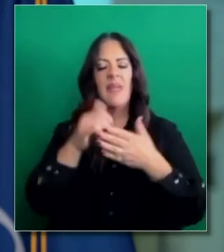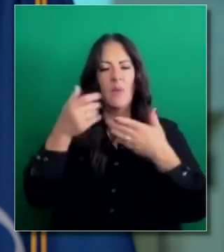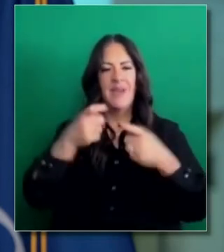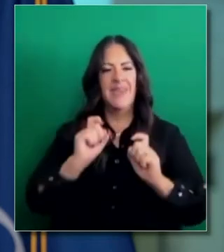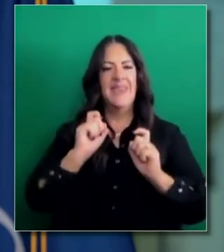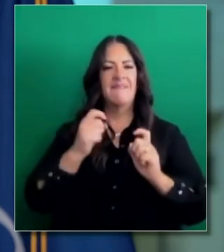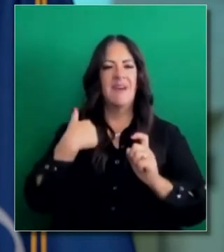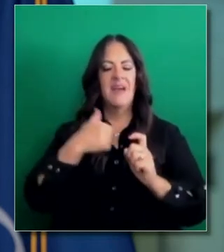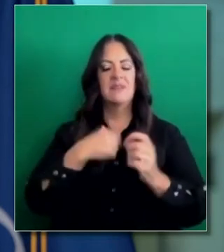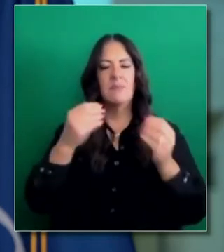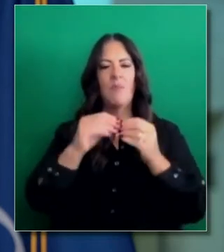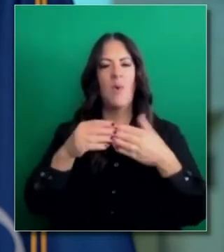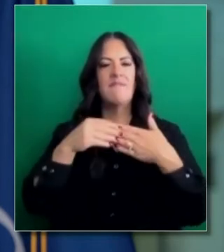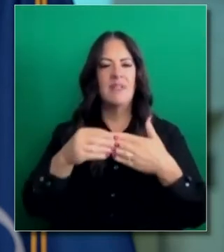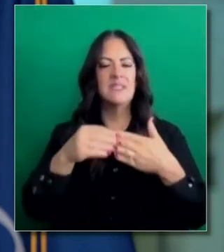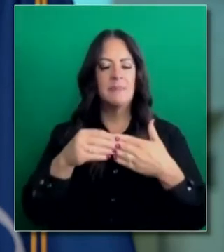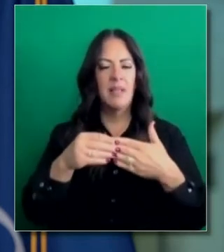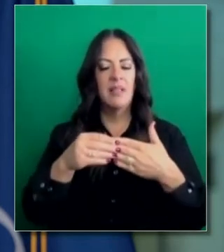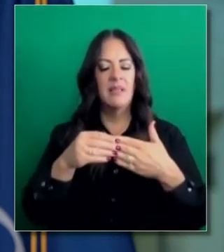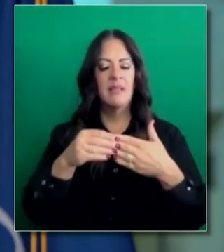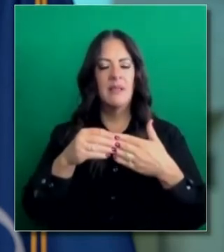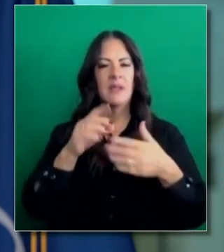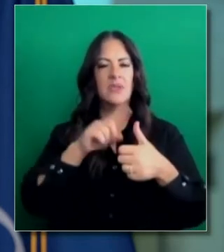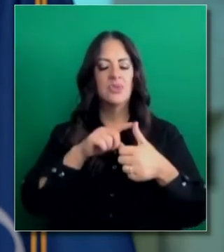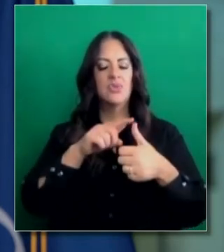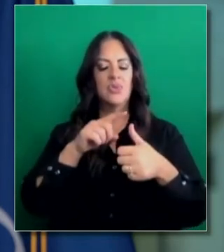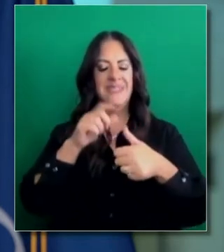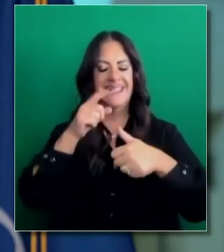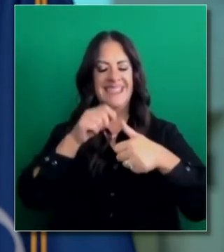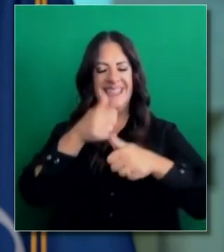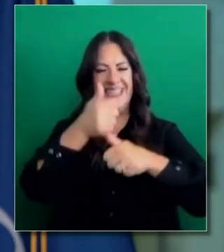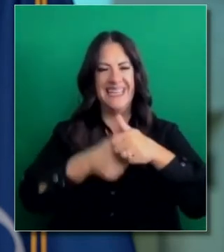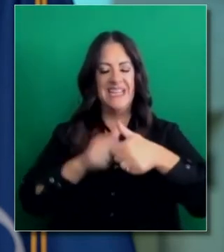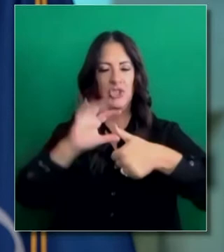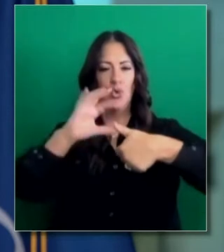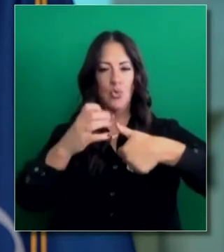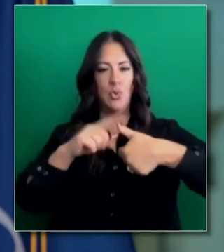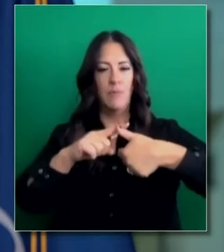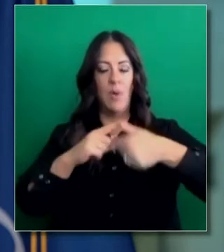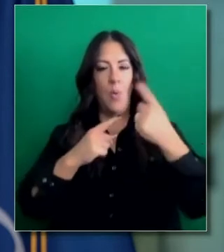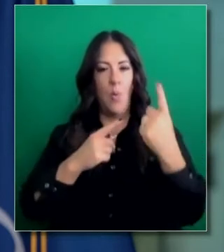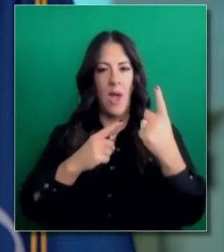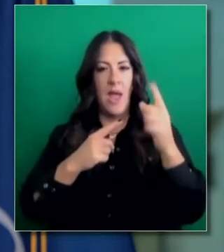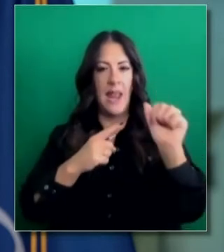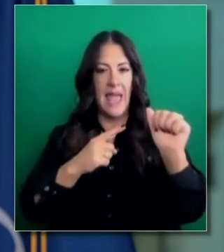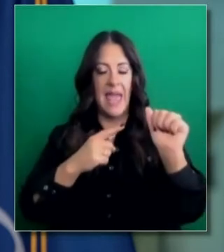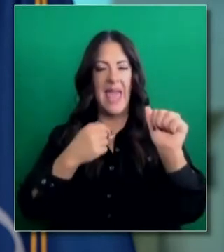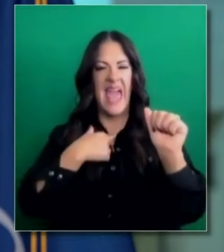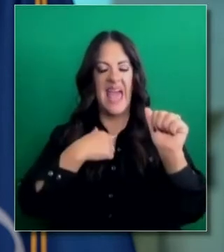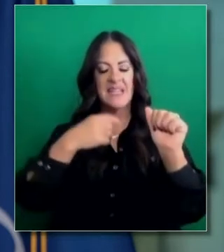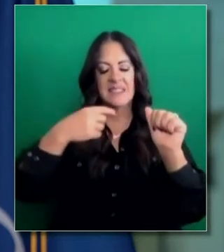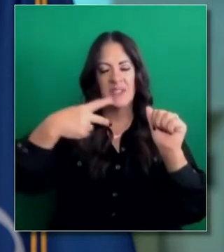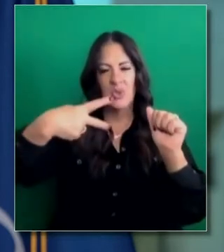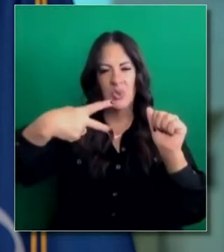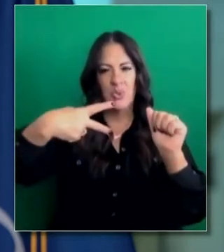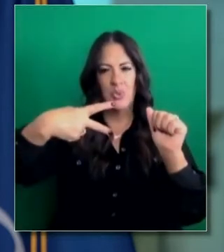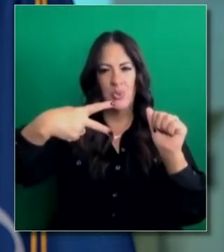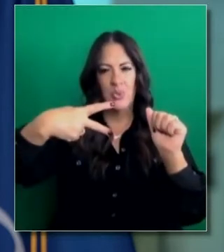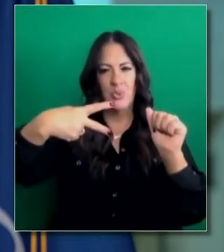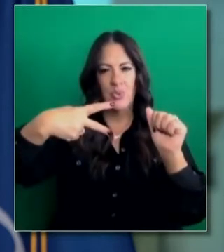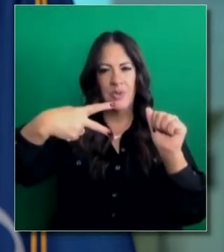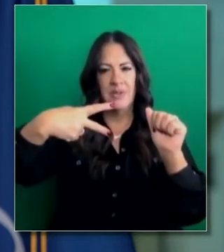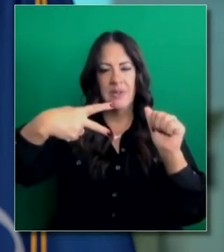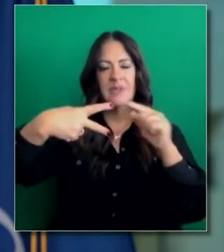con las reglas que hemos fijado la habilidad de proporcionar los recursos y el apoyo que esas van esos